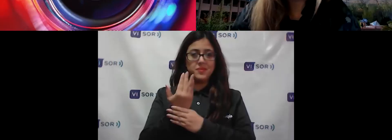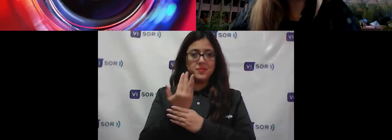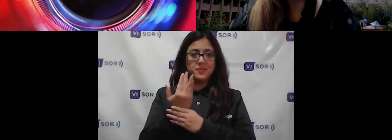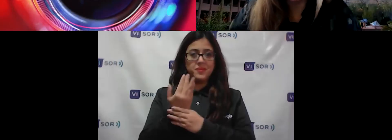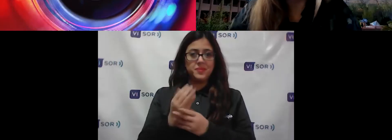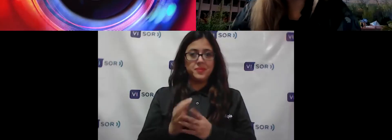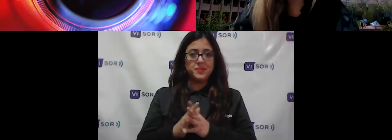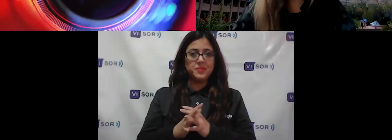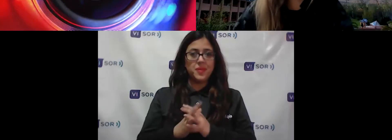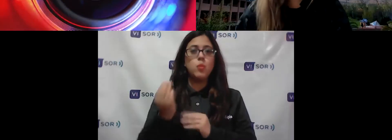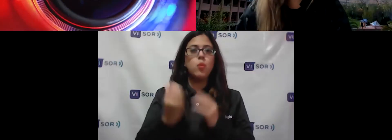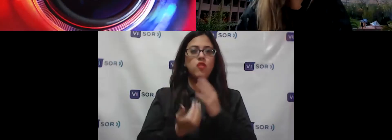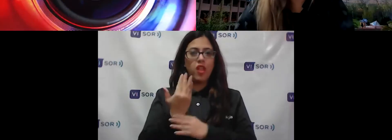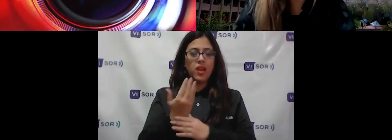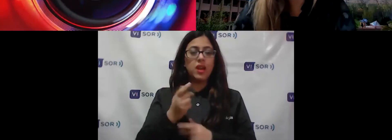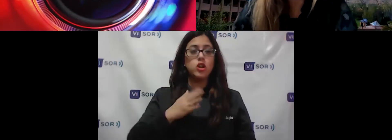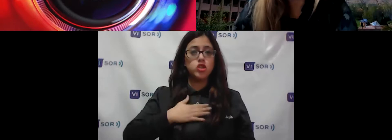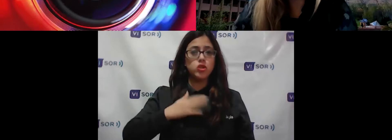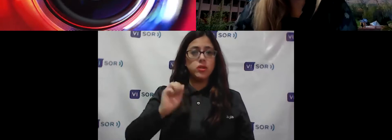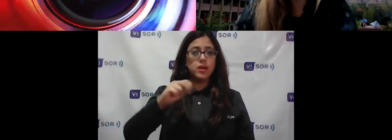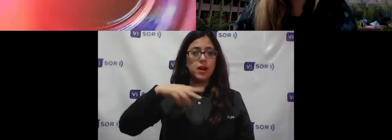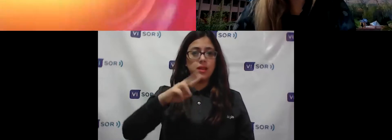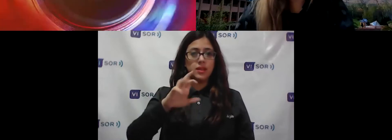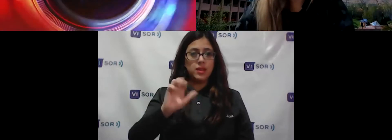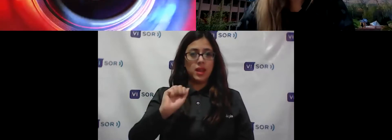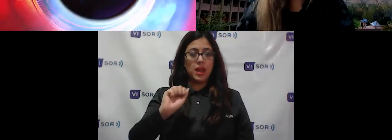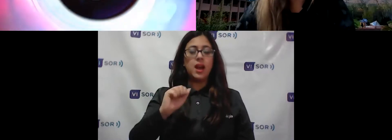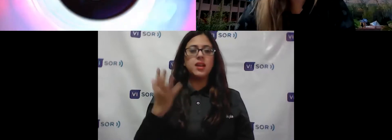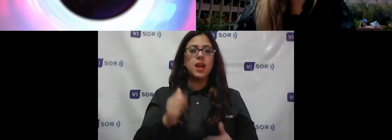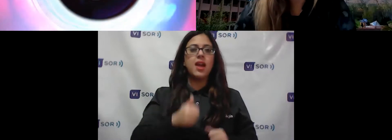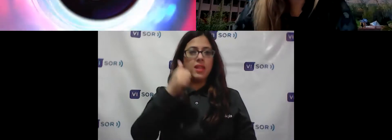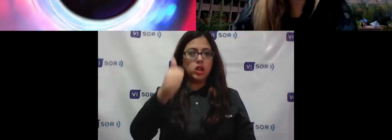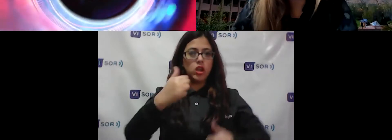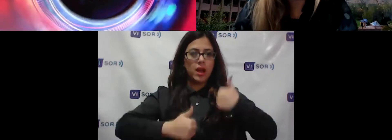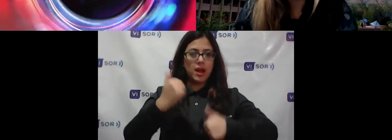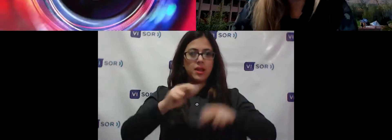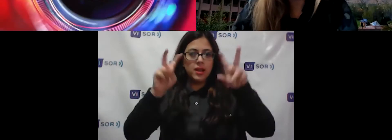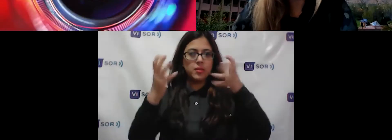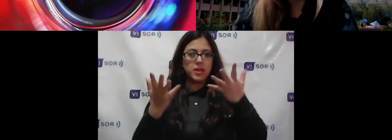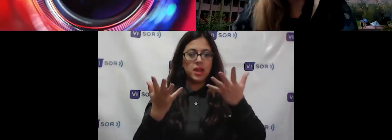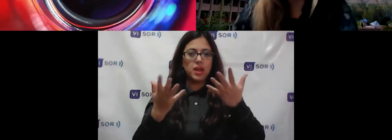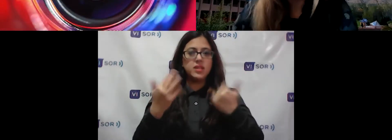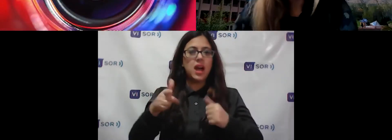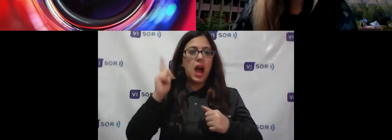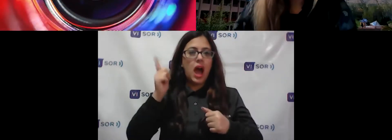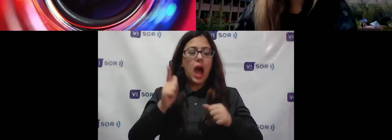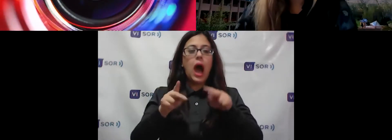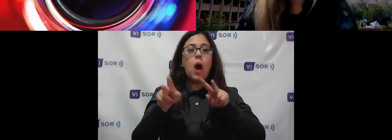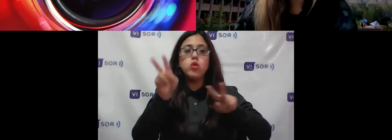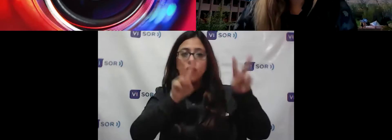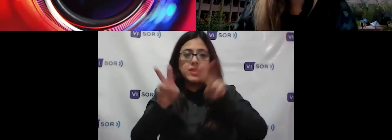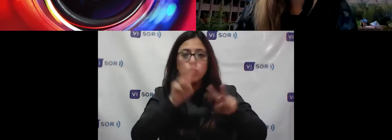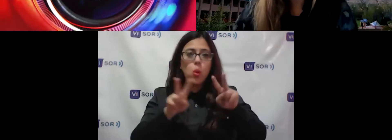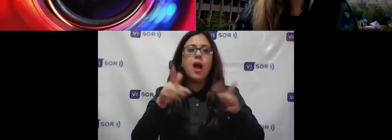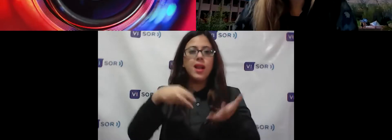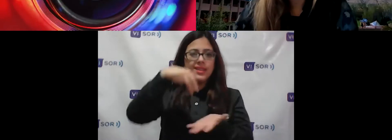muy buenos días soy andrea mango xining directora de las carreras del área visual de la sede san carlos de apoquindo y les quiero